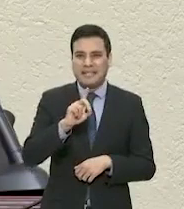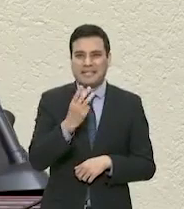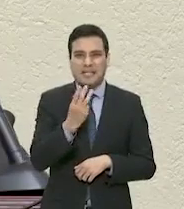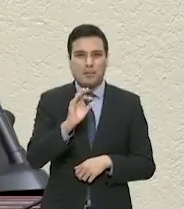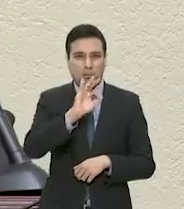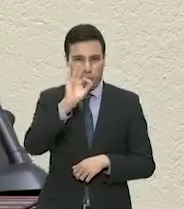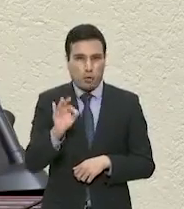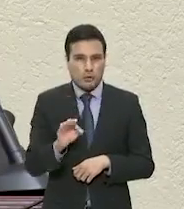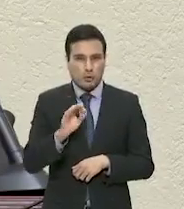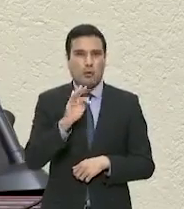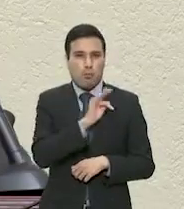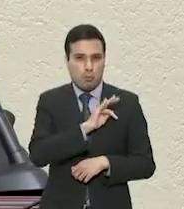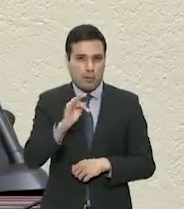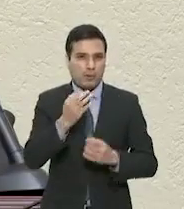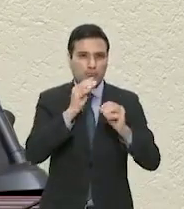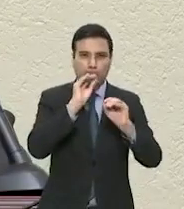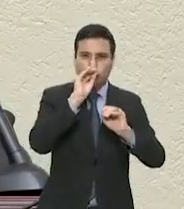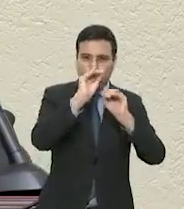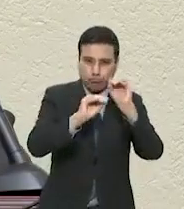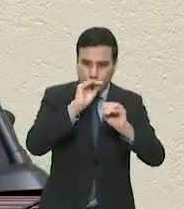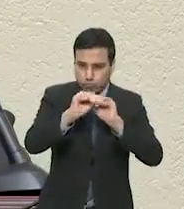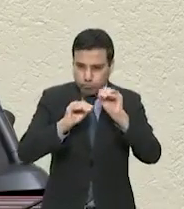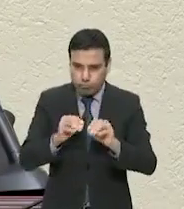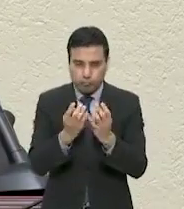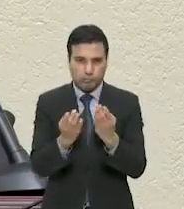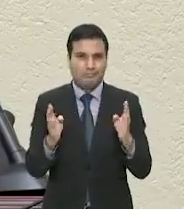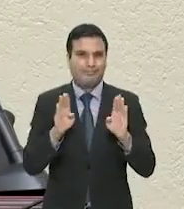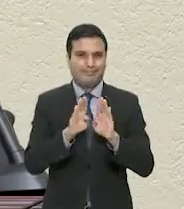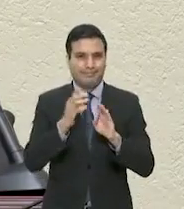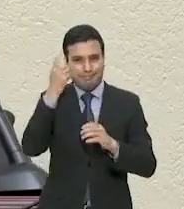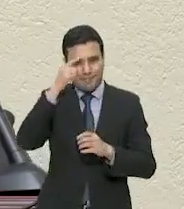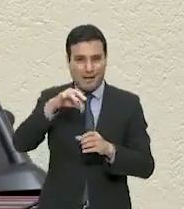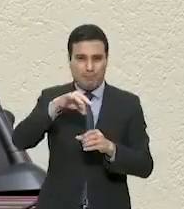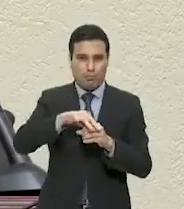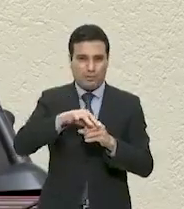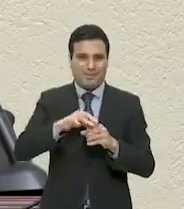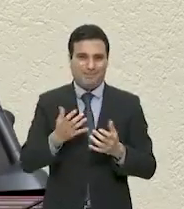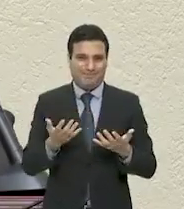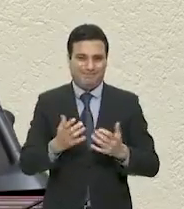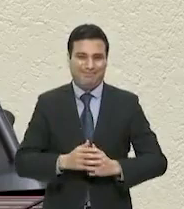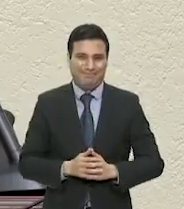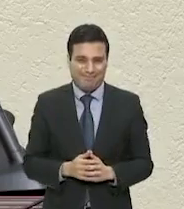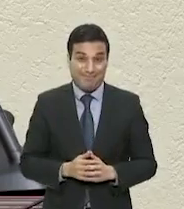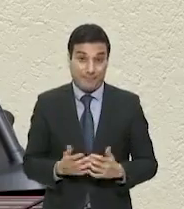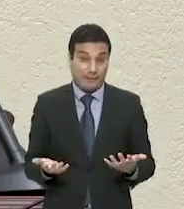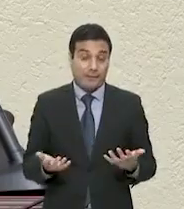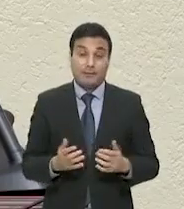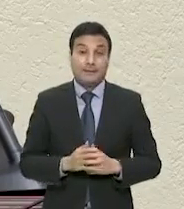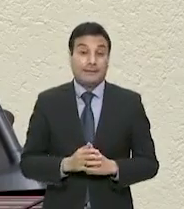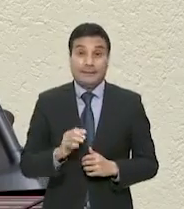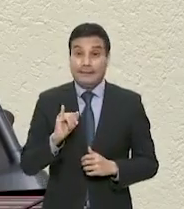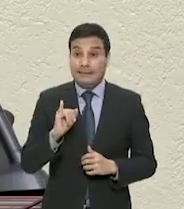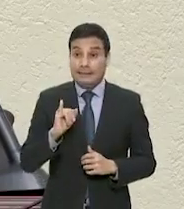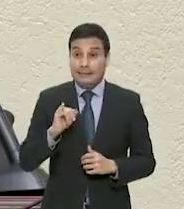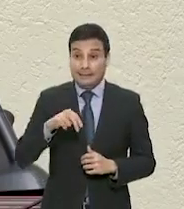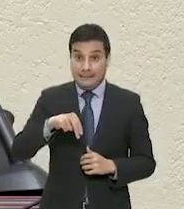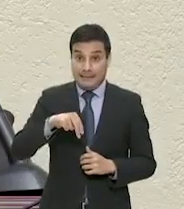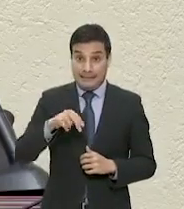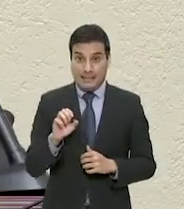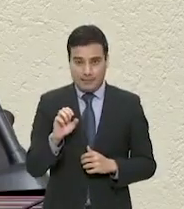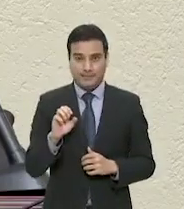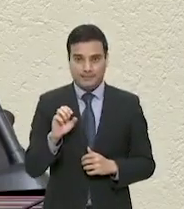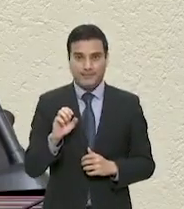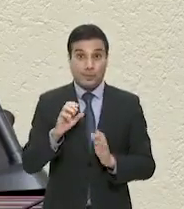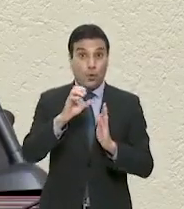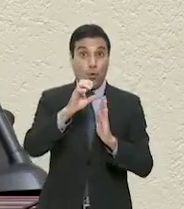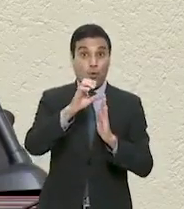ejercicio en caso de realizarse debe tener que realizarse lo que llevaría obligadamente hasta instituto a violar las disposiciones